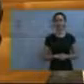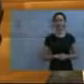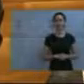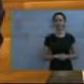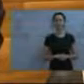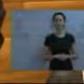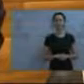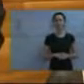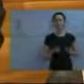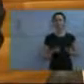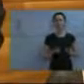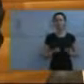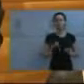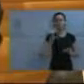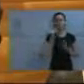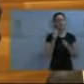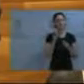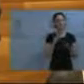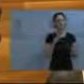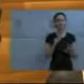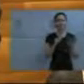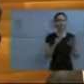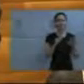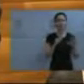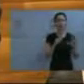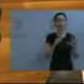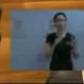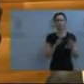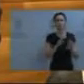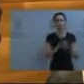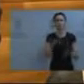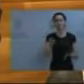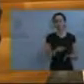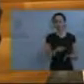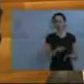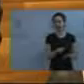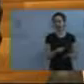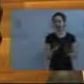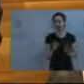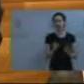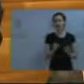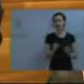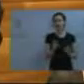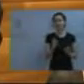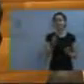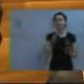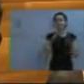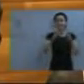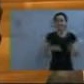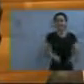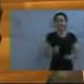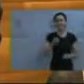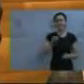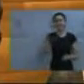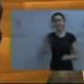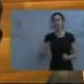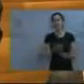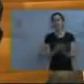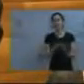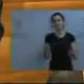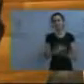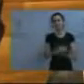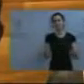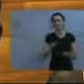Son 5 lotes los que se sacaban y el precio de licitación casi llega sin el IVA a los 17 millones de euros. Con el